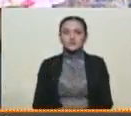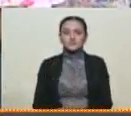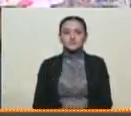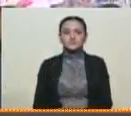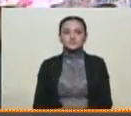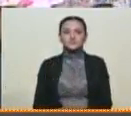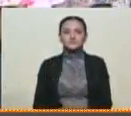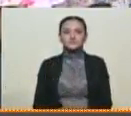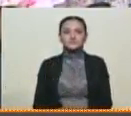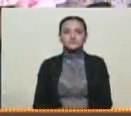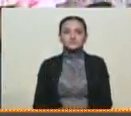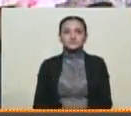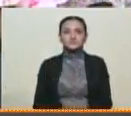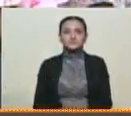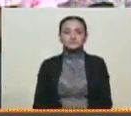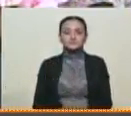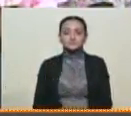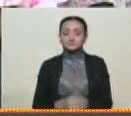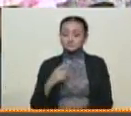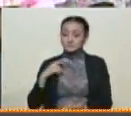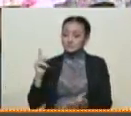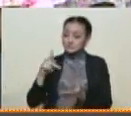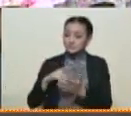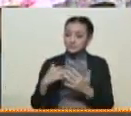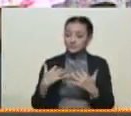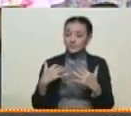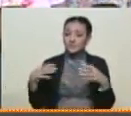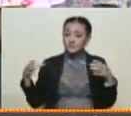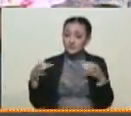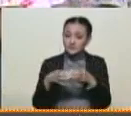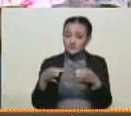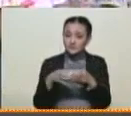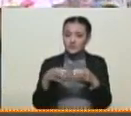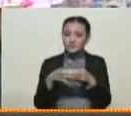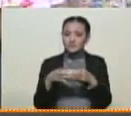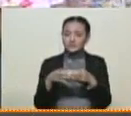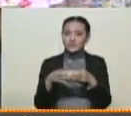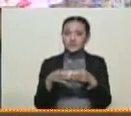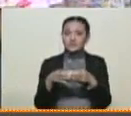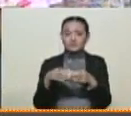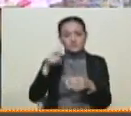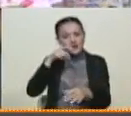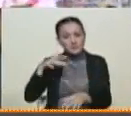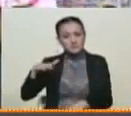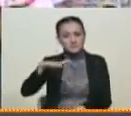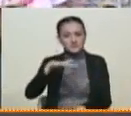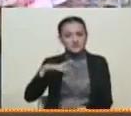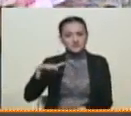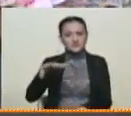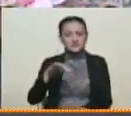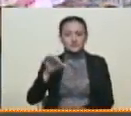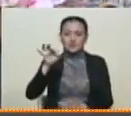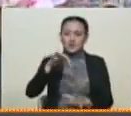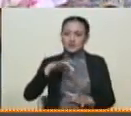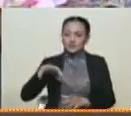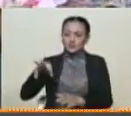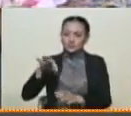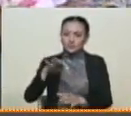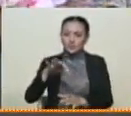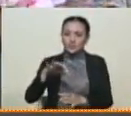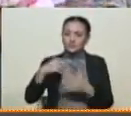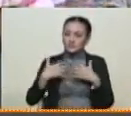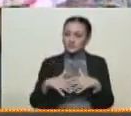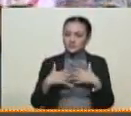Nosotros vamos, cuando nos reunimos con todos los sectores productivos, el campesino, el agricultor, el